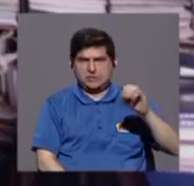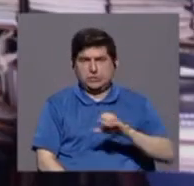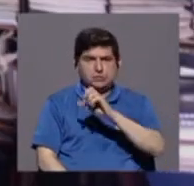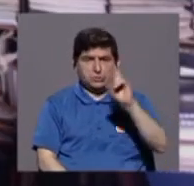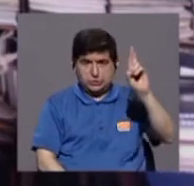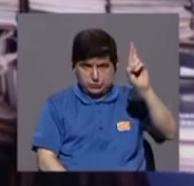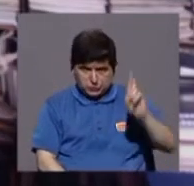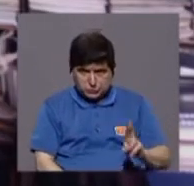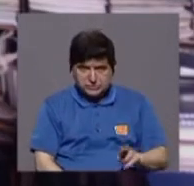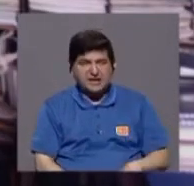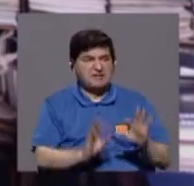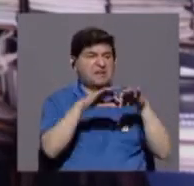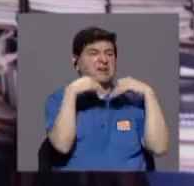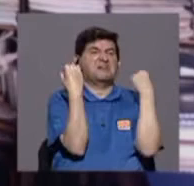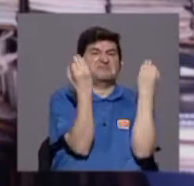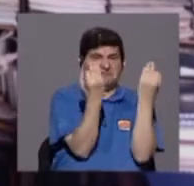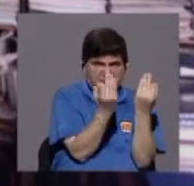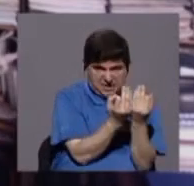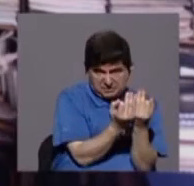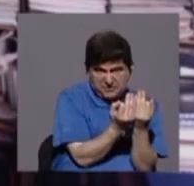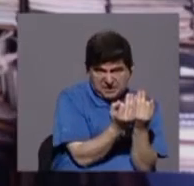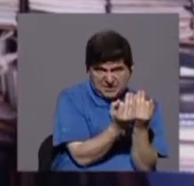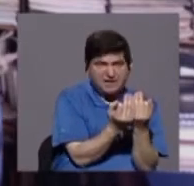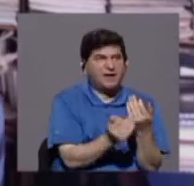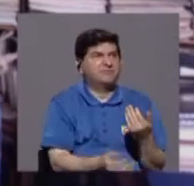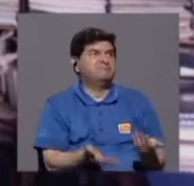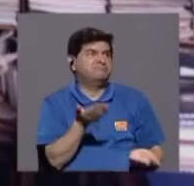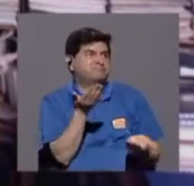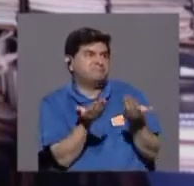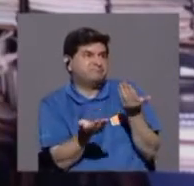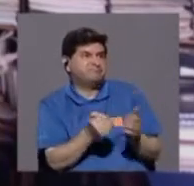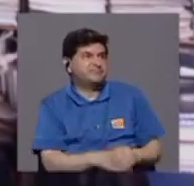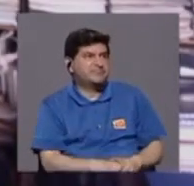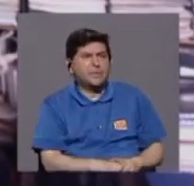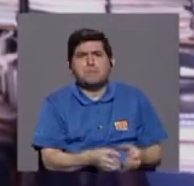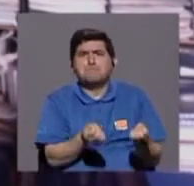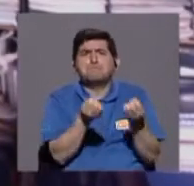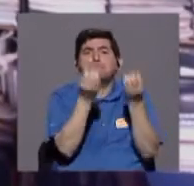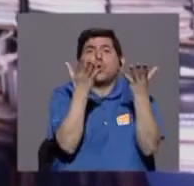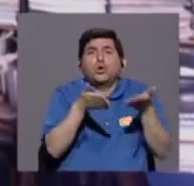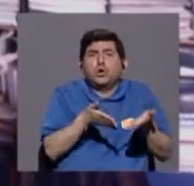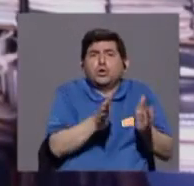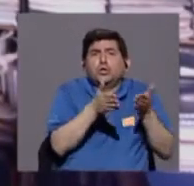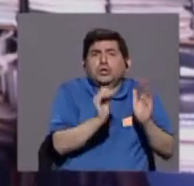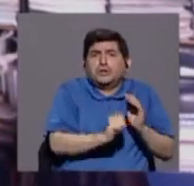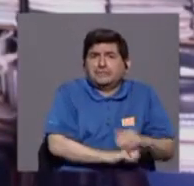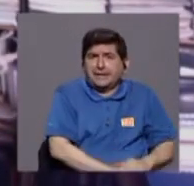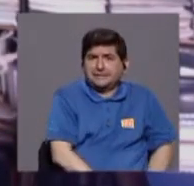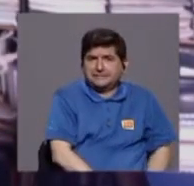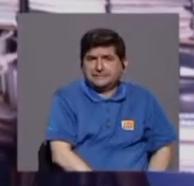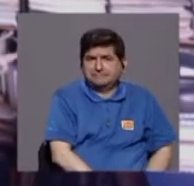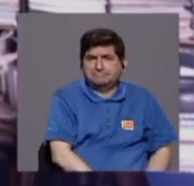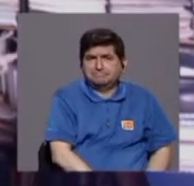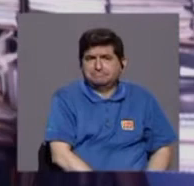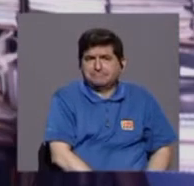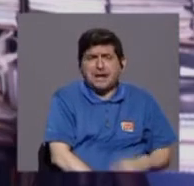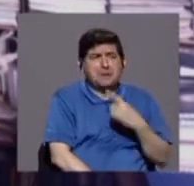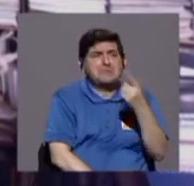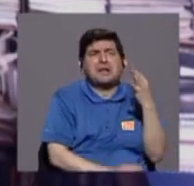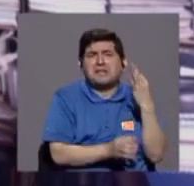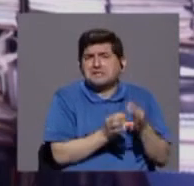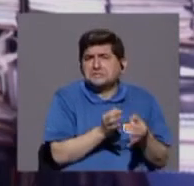Costa Rica, las familias tenían un gran número de hijos. Digamos, para decirlo de manera